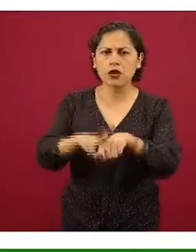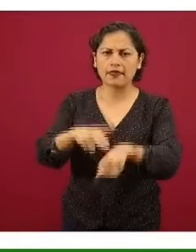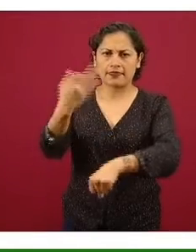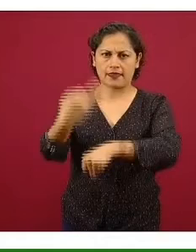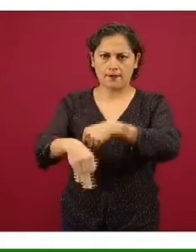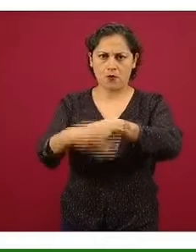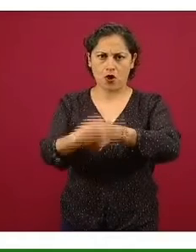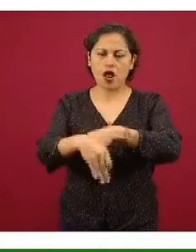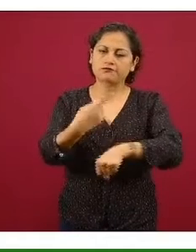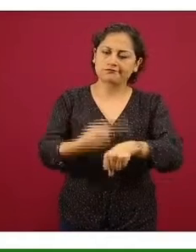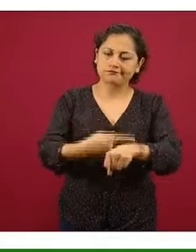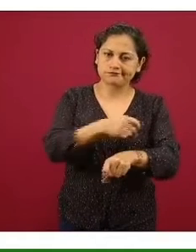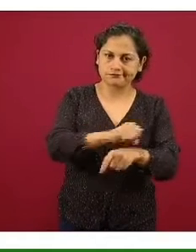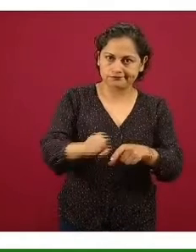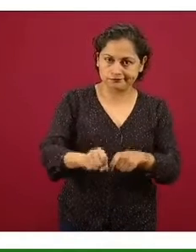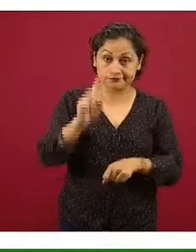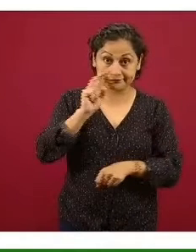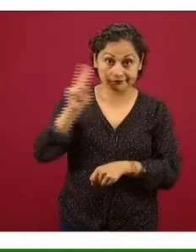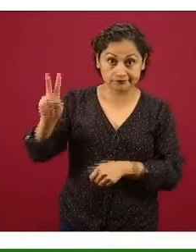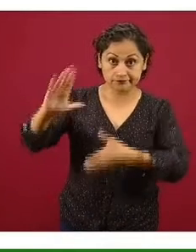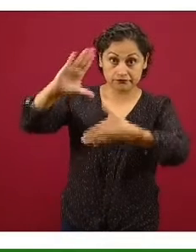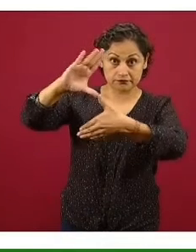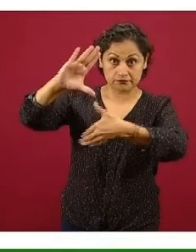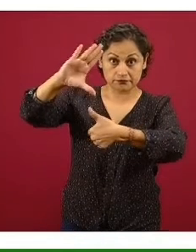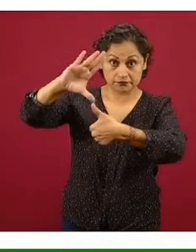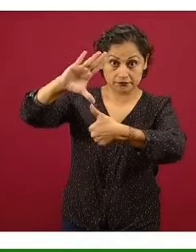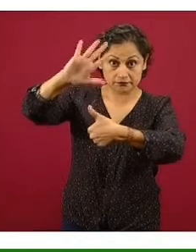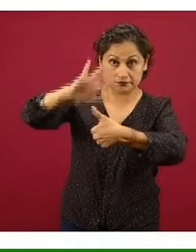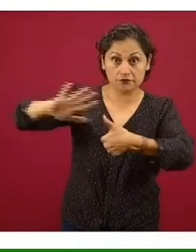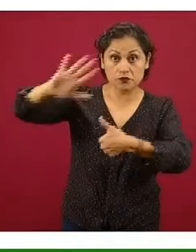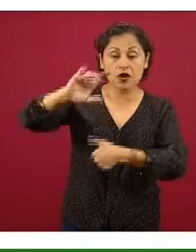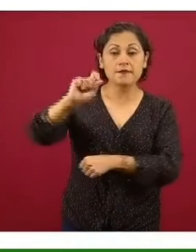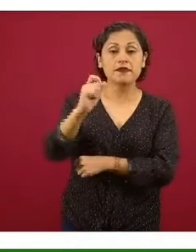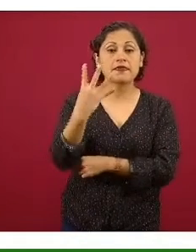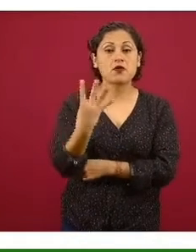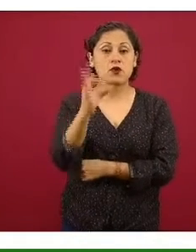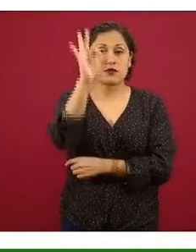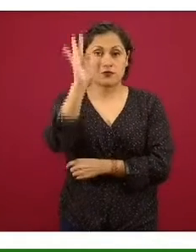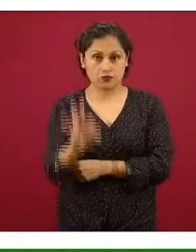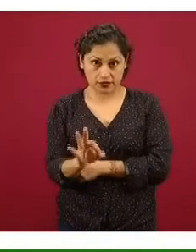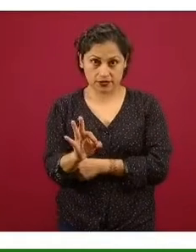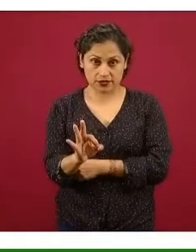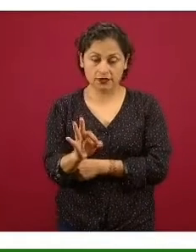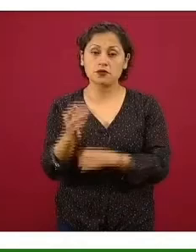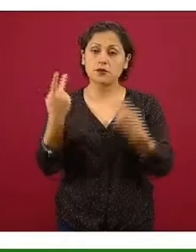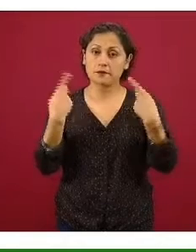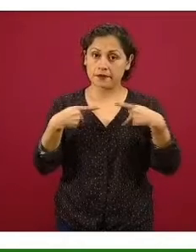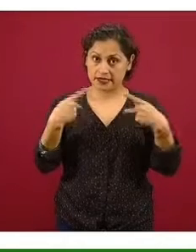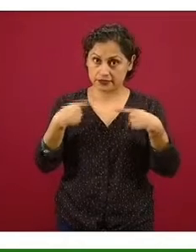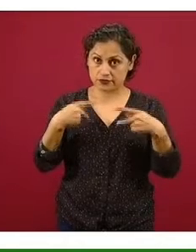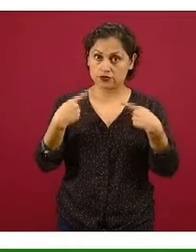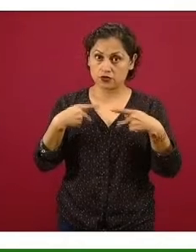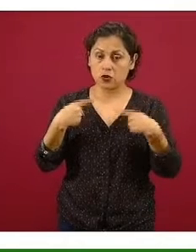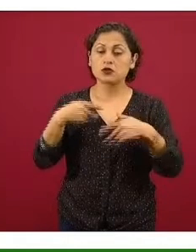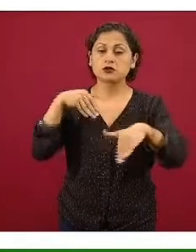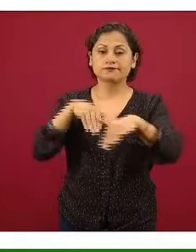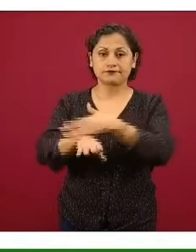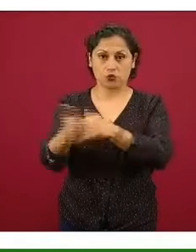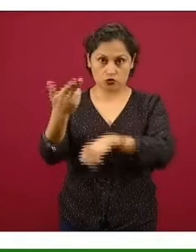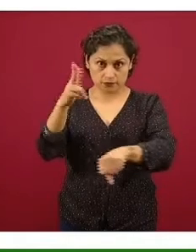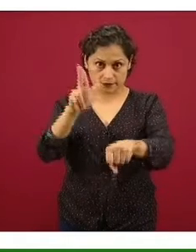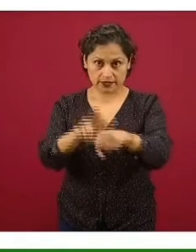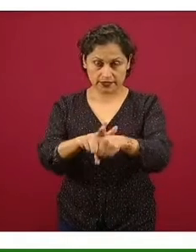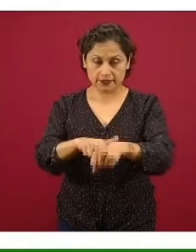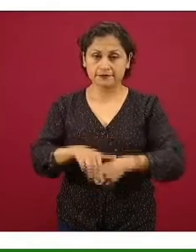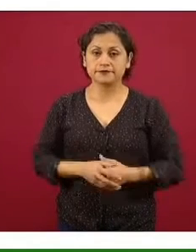subregiones dentro de las Américas, Norteamérica, 24% es la proporción de personas que requirieron hospitalizarse.